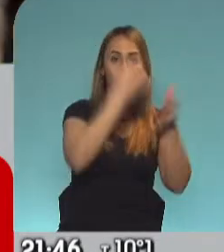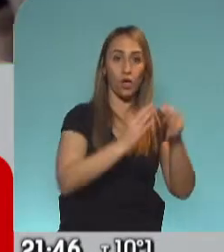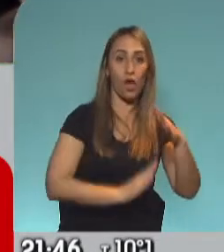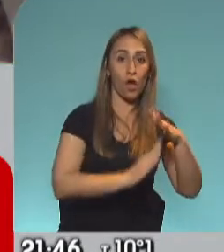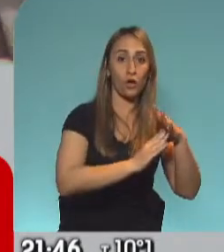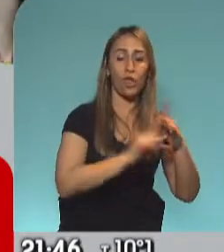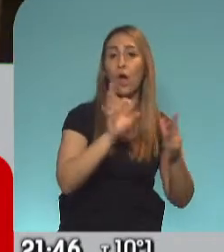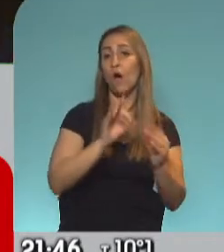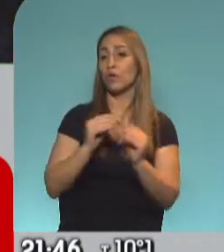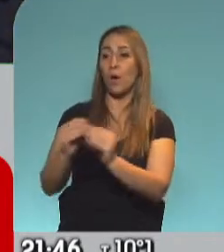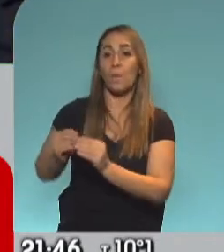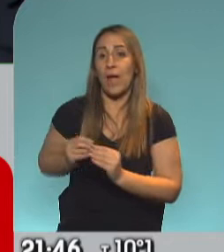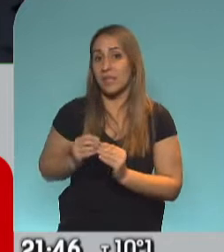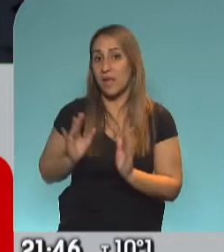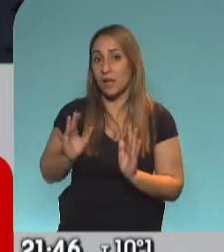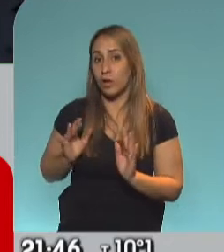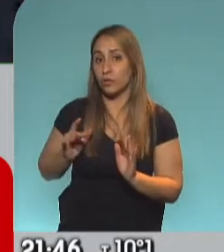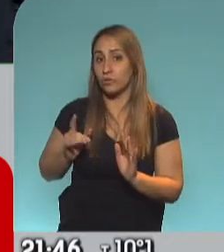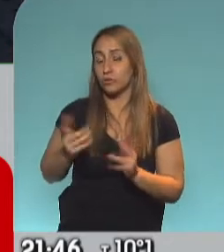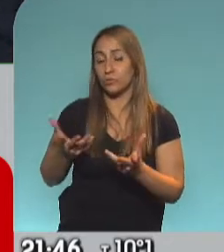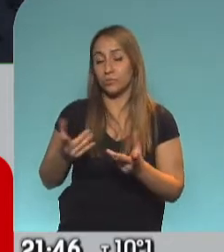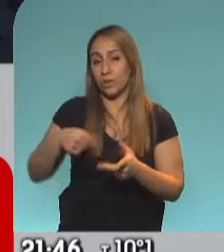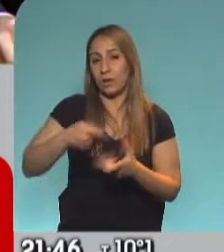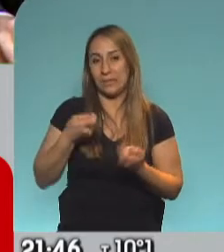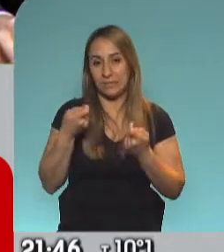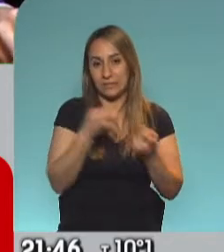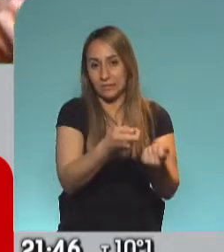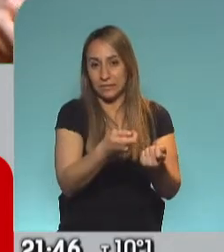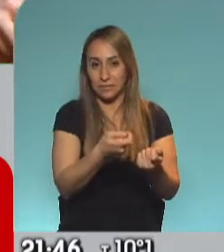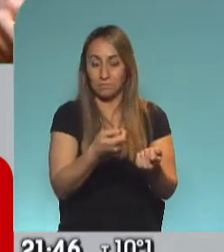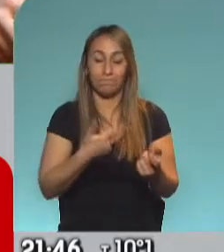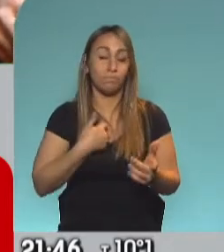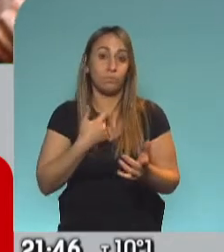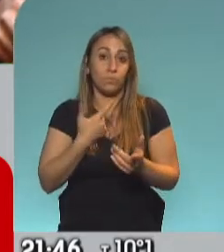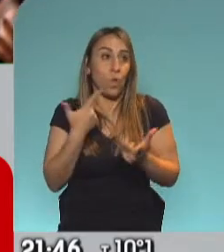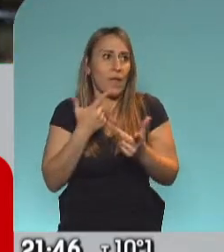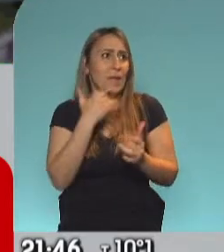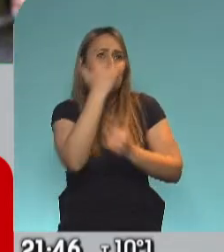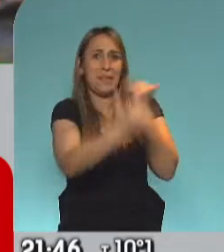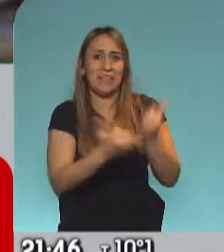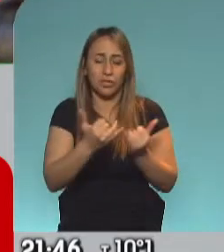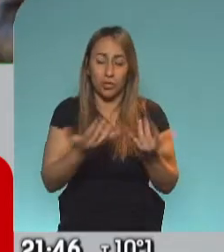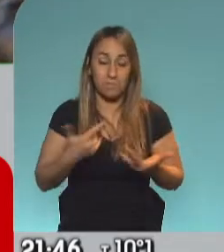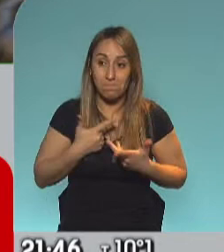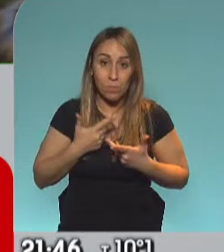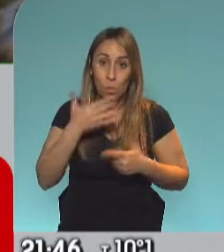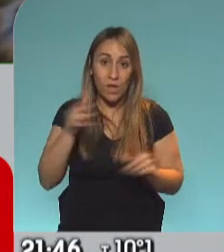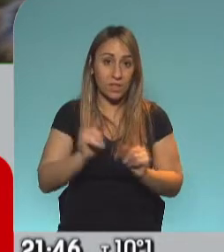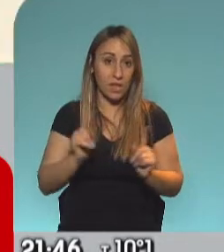los colegas que quieren insistir de una manera que no puedo explicar ni justificar en quedarse en un